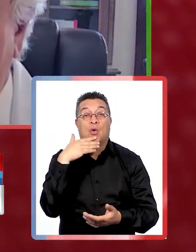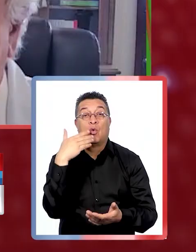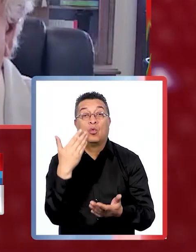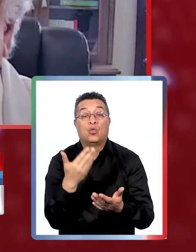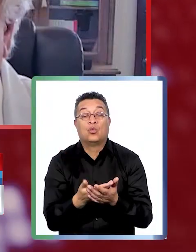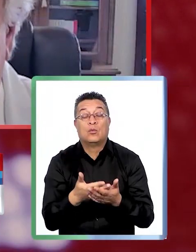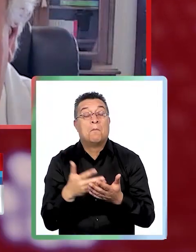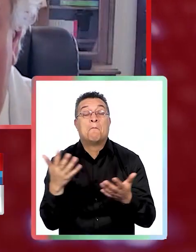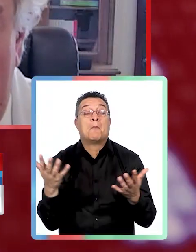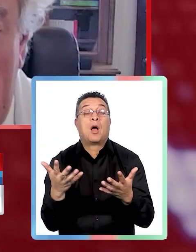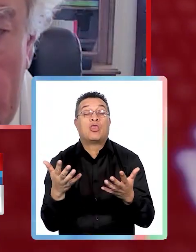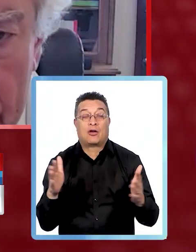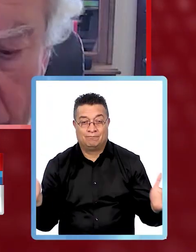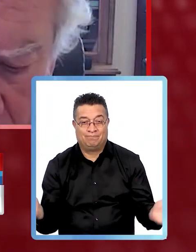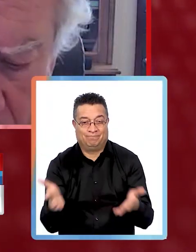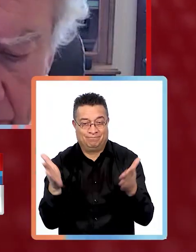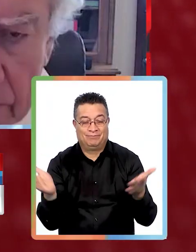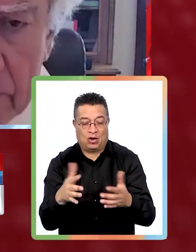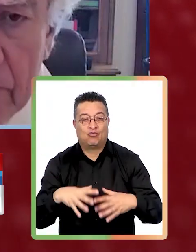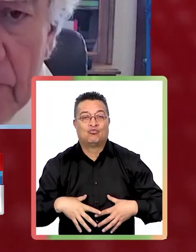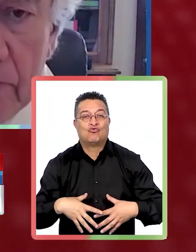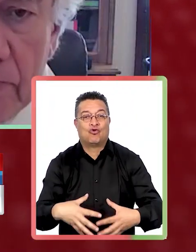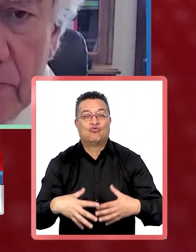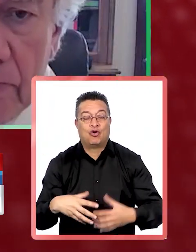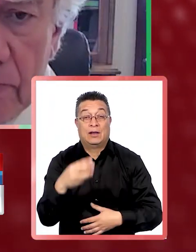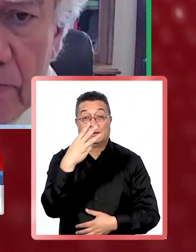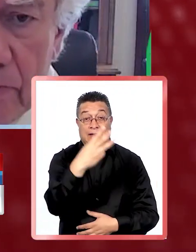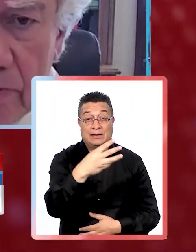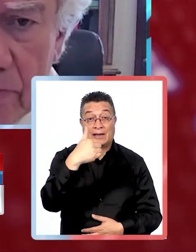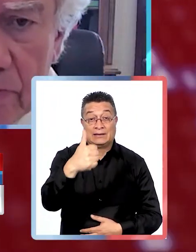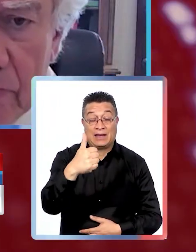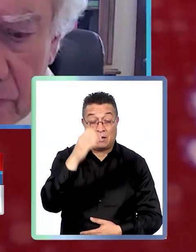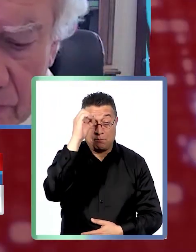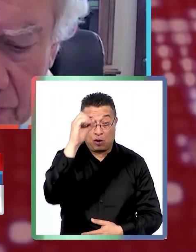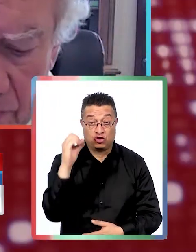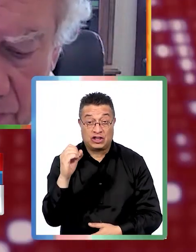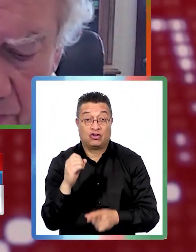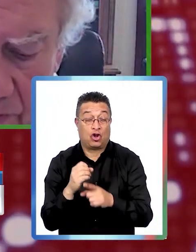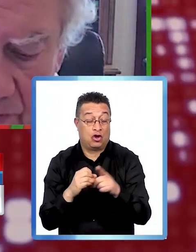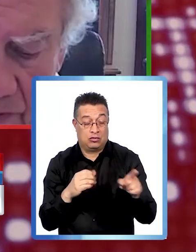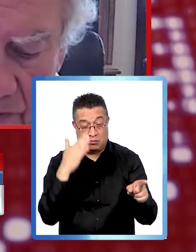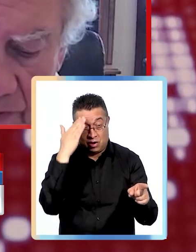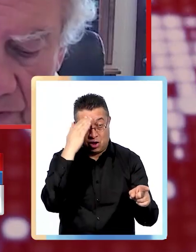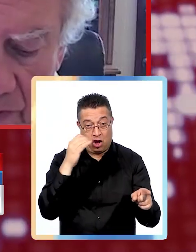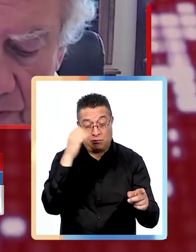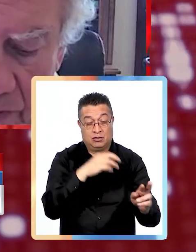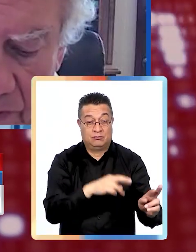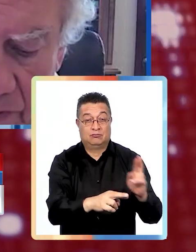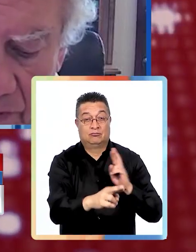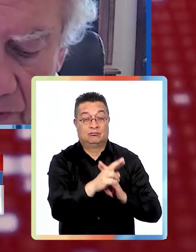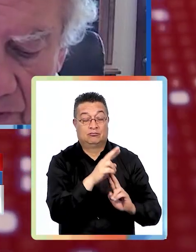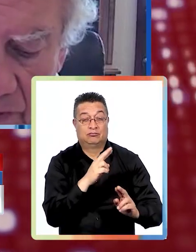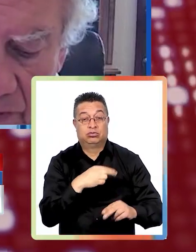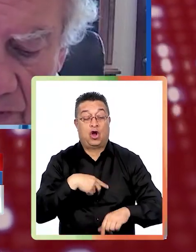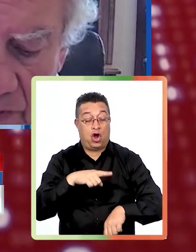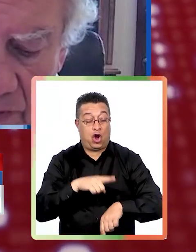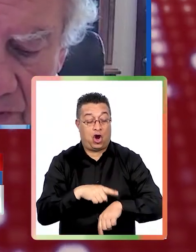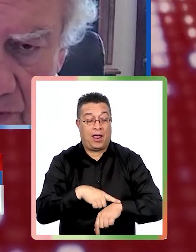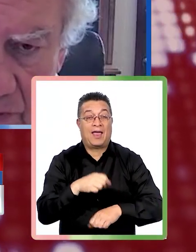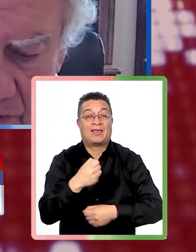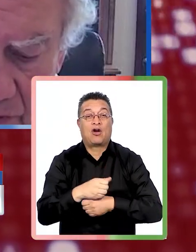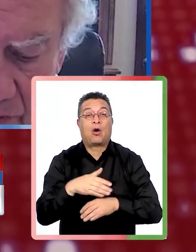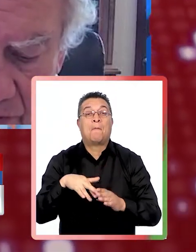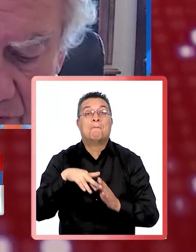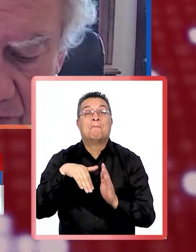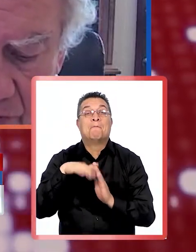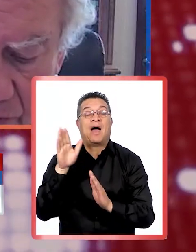fomento, mejor dicho, de la natalidad? El 36% opina que con honorarios de trabajo más